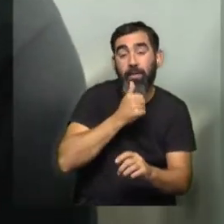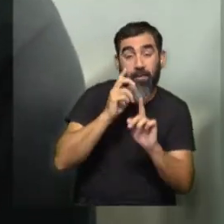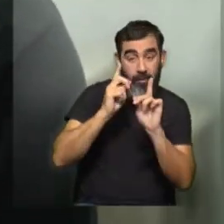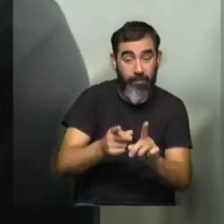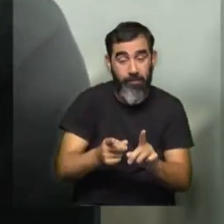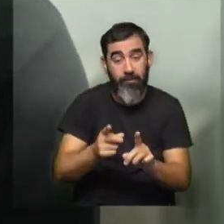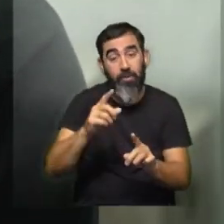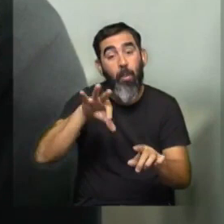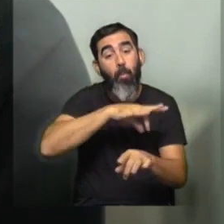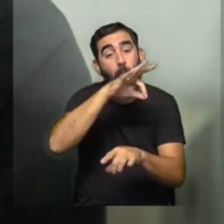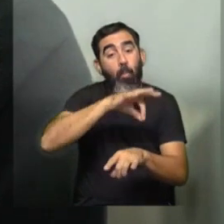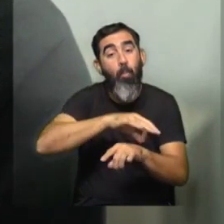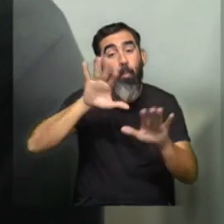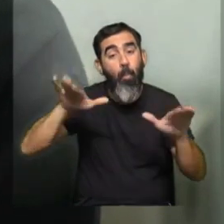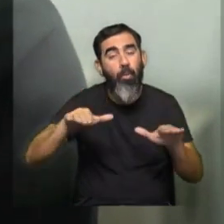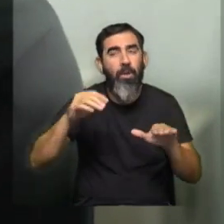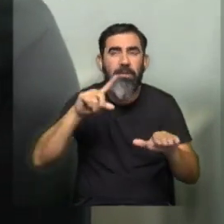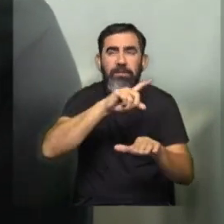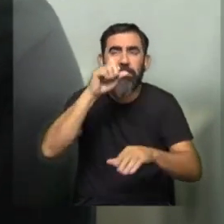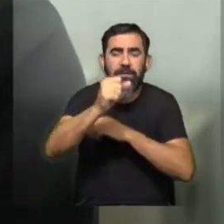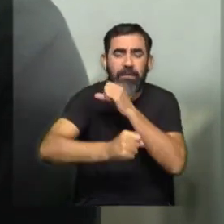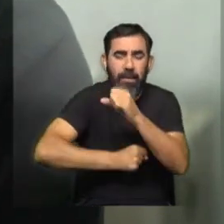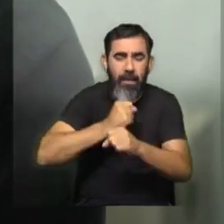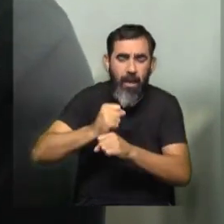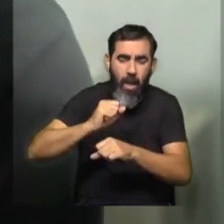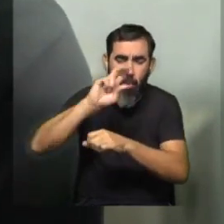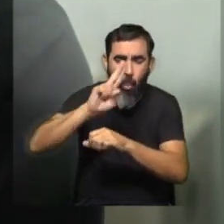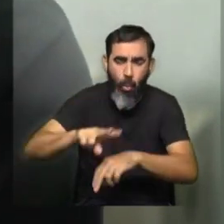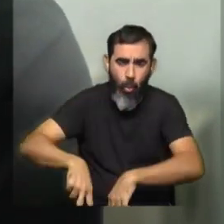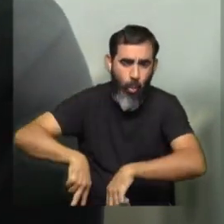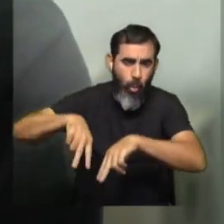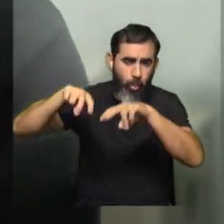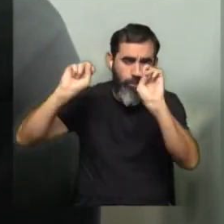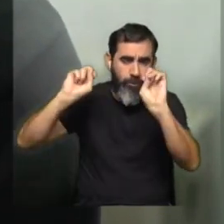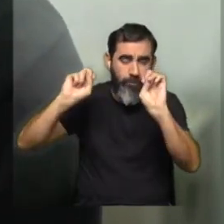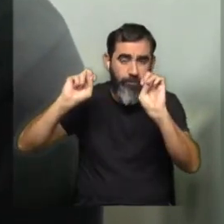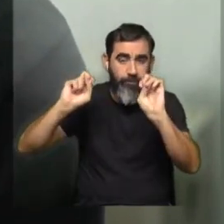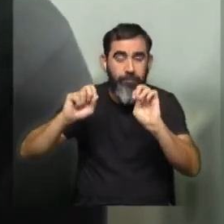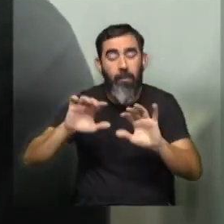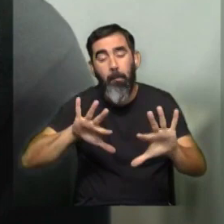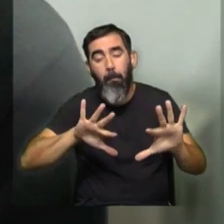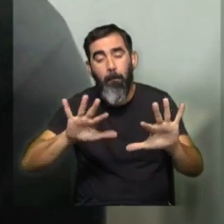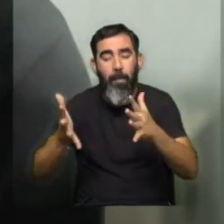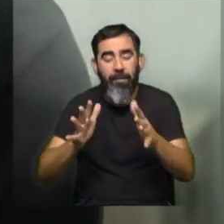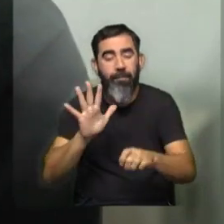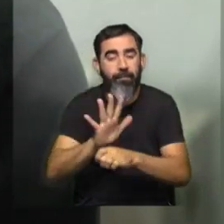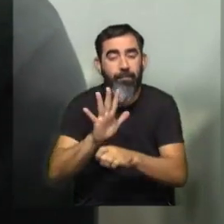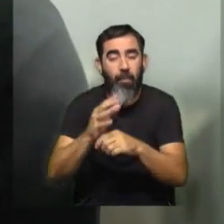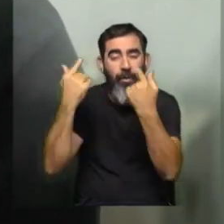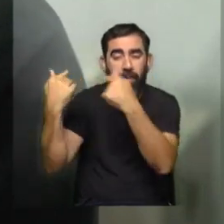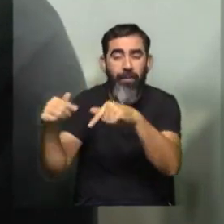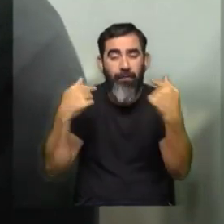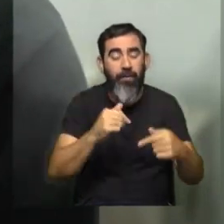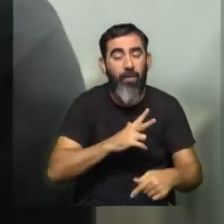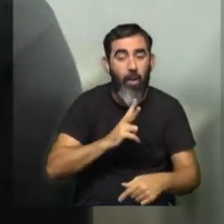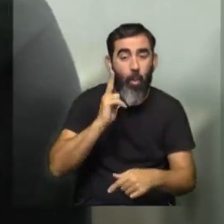Y esa mosca se viene utilizando hace más de 100 años en investigación y por más que parezca como algo que es muy distinto al humano,